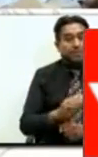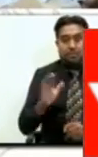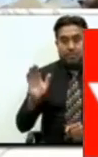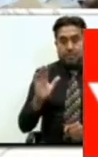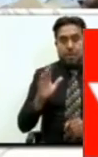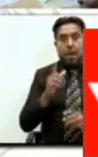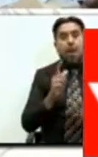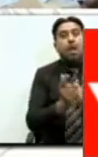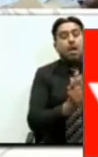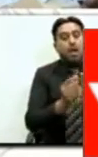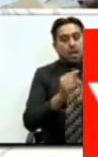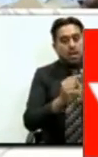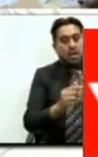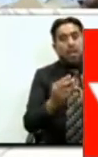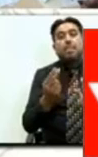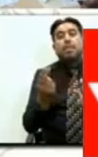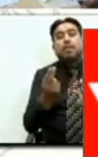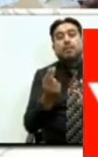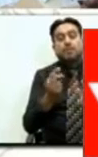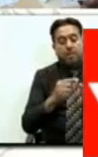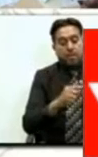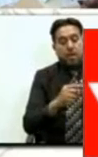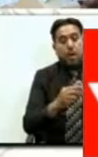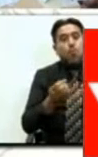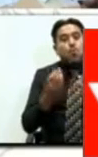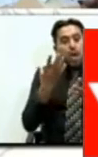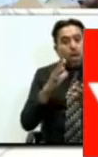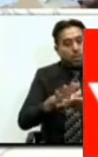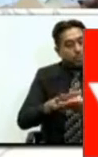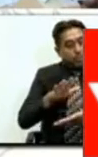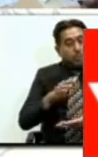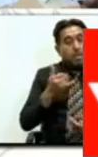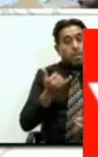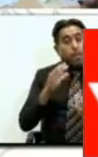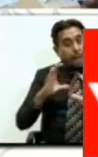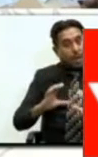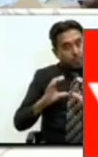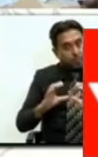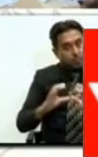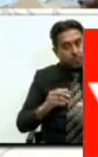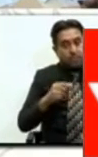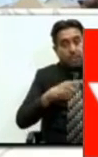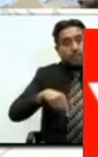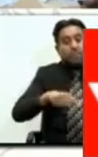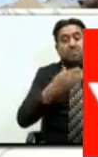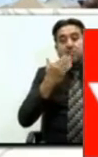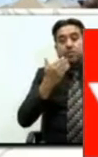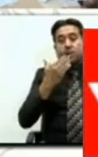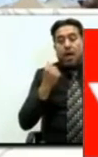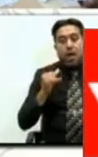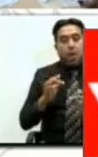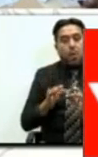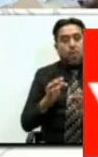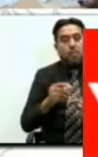legalidad necesidad proporcionalidad y precaución evidentemente no se cumplieron estos